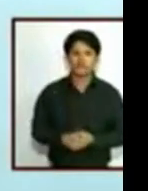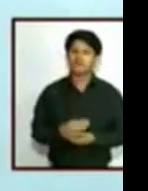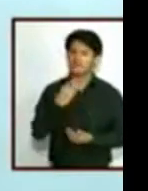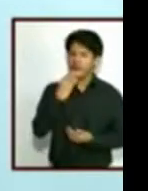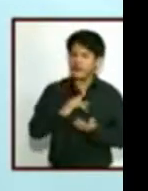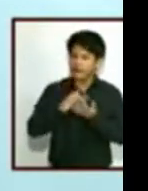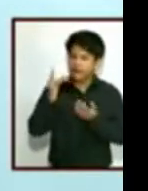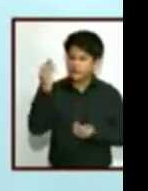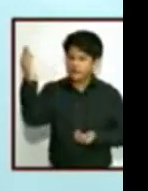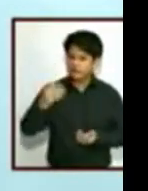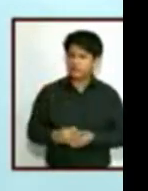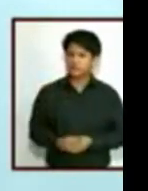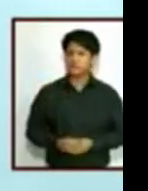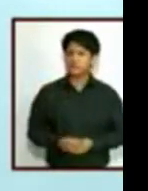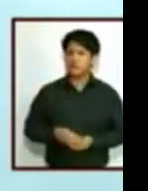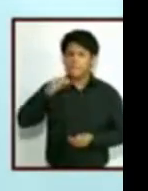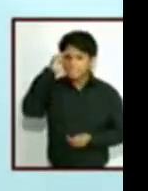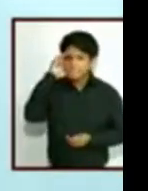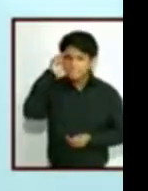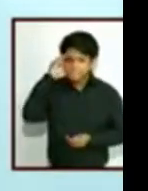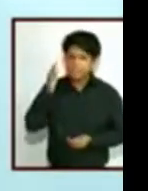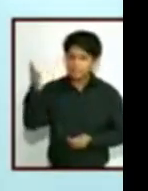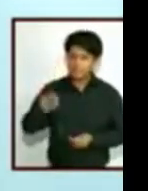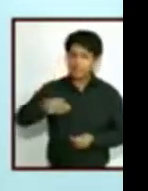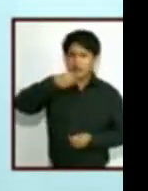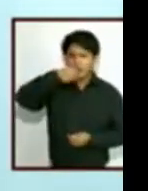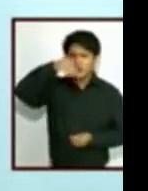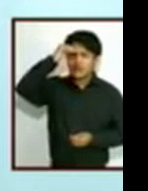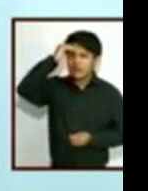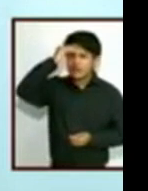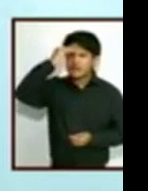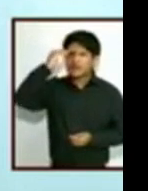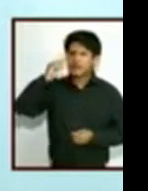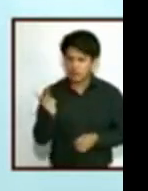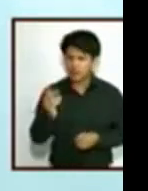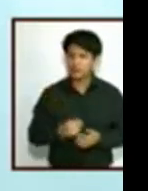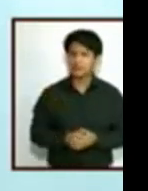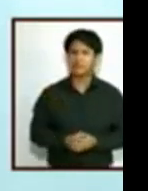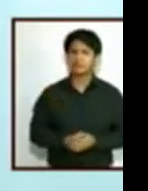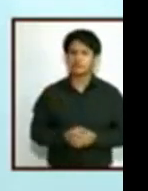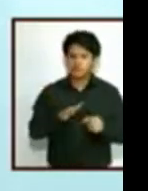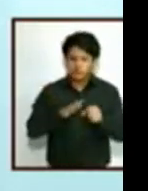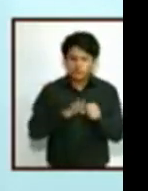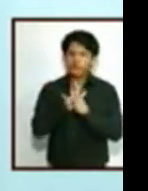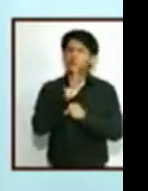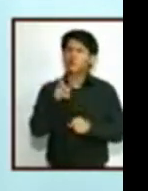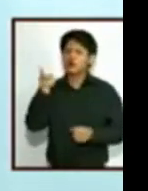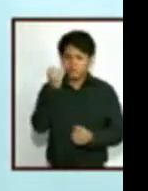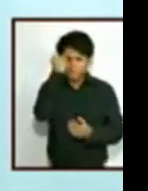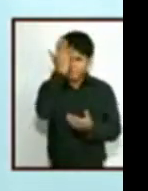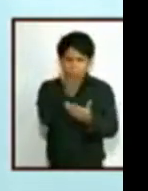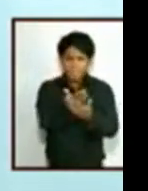Es turno del licenciado Manuel Carlos Paz Ojeda. Es candidato del partido Nueva Alianza. ¿Cuál será su propuesta para sanear